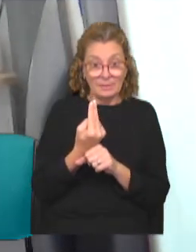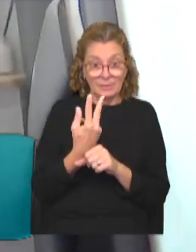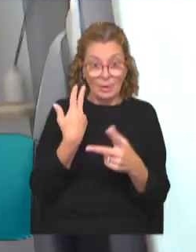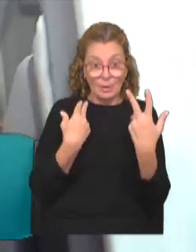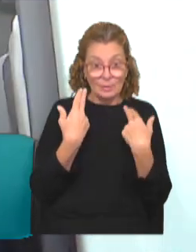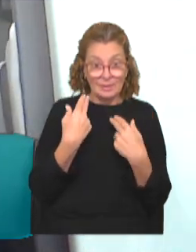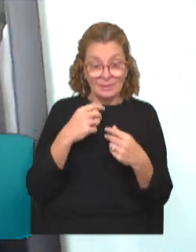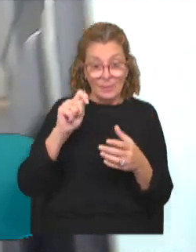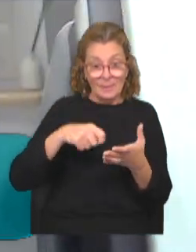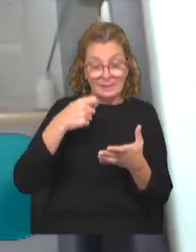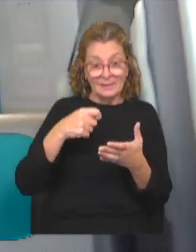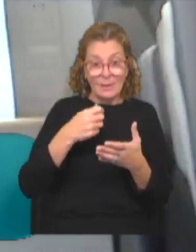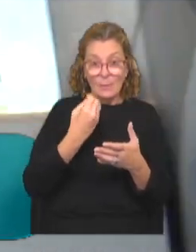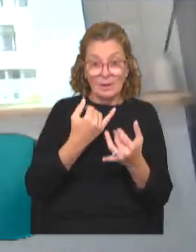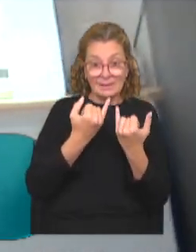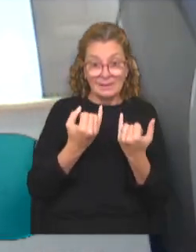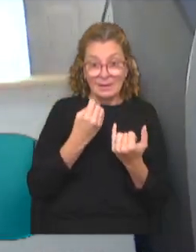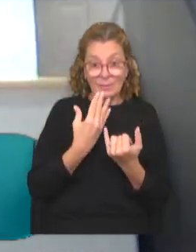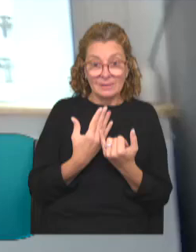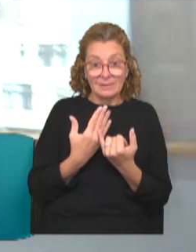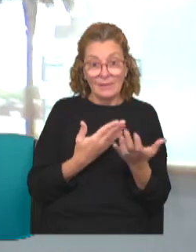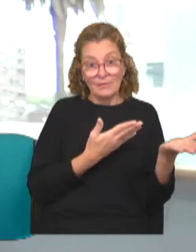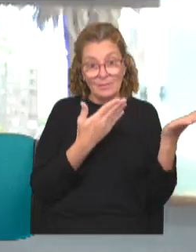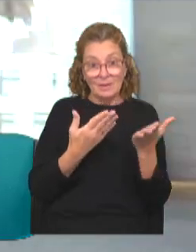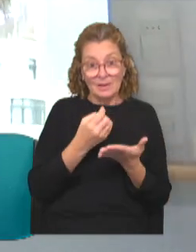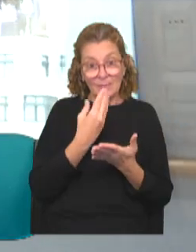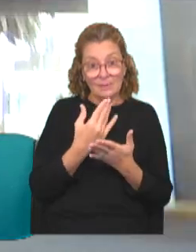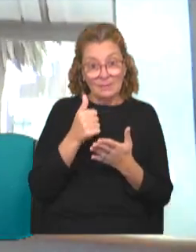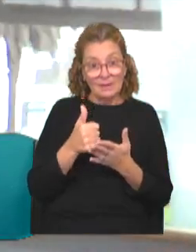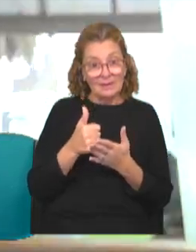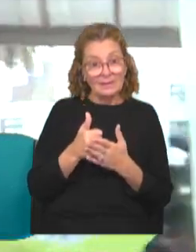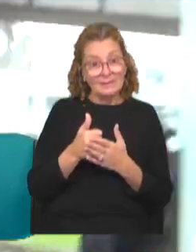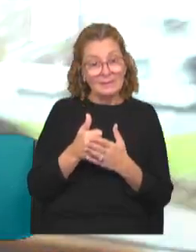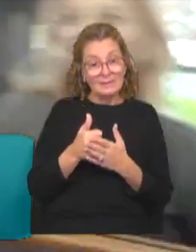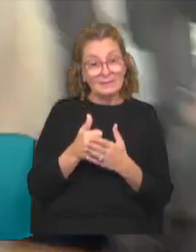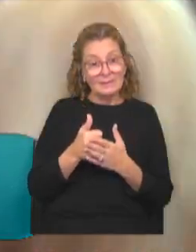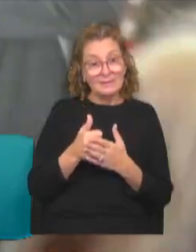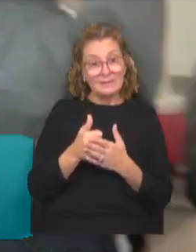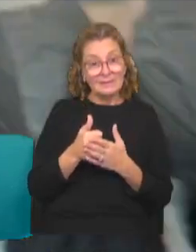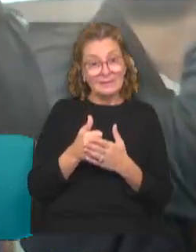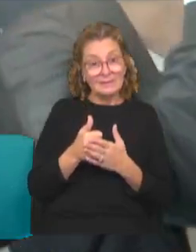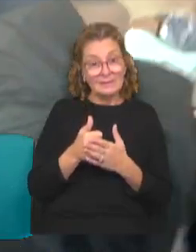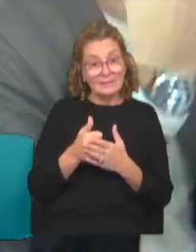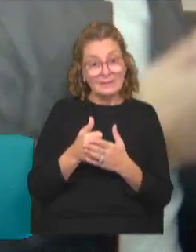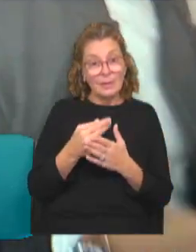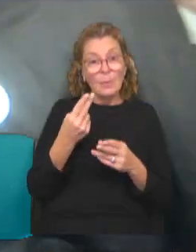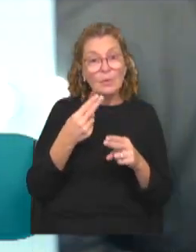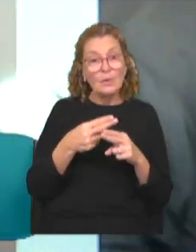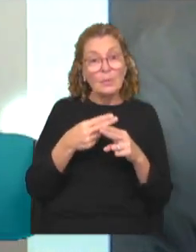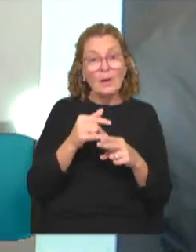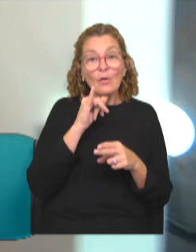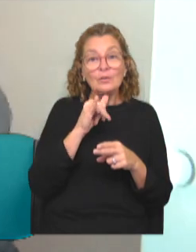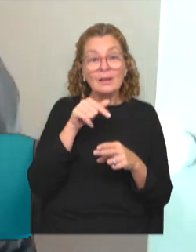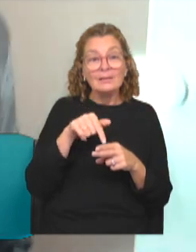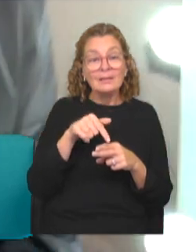el peinado. ¿Cómo les va? Buen día, ¿cómo estás? Bienvenida, ¿cómo estás? ¿Bien? ¿Y tú? Muy bien. Bueno, presentate, ¿cómo te llamás? Y vamos a contar de